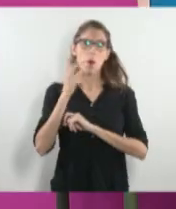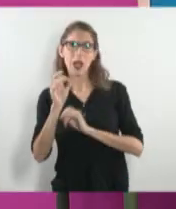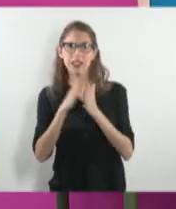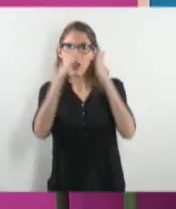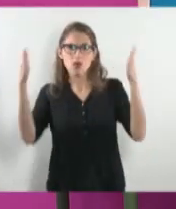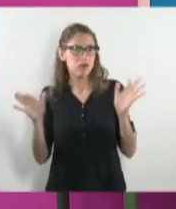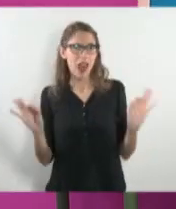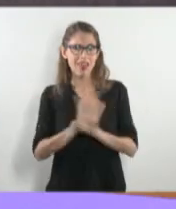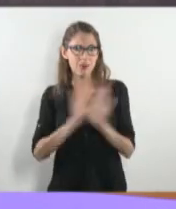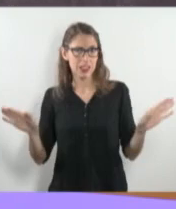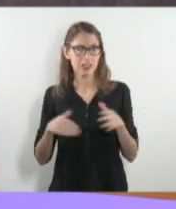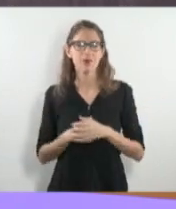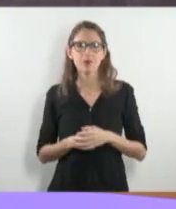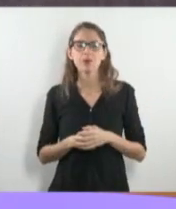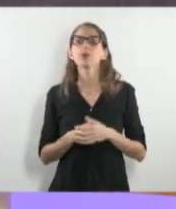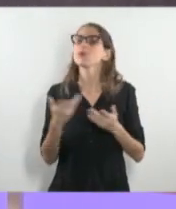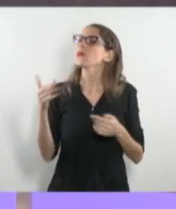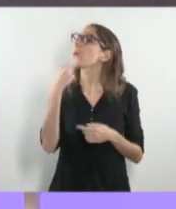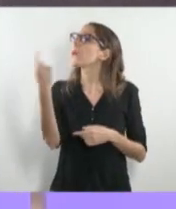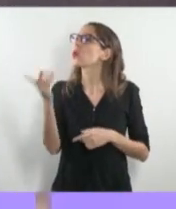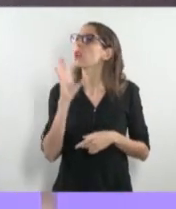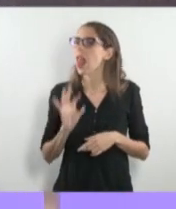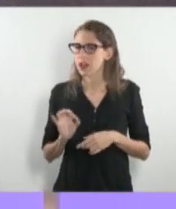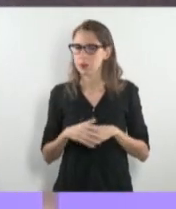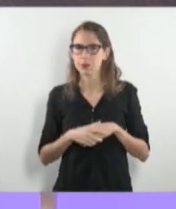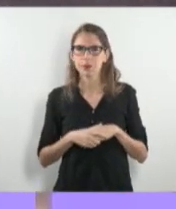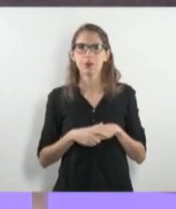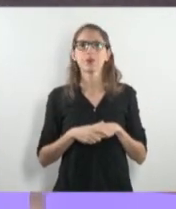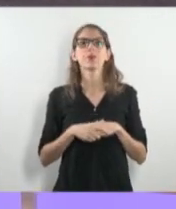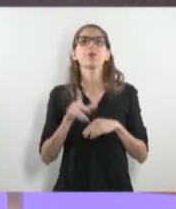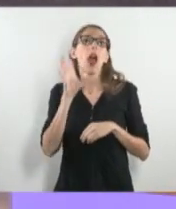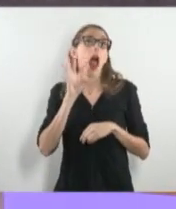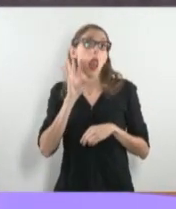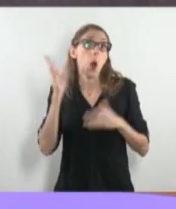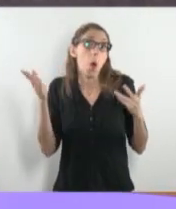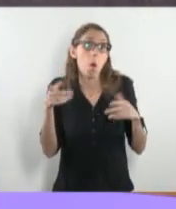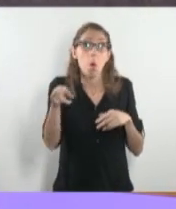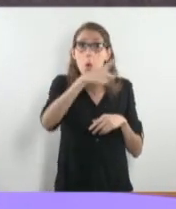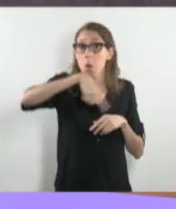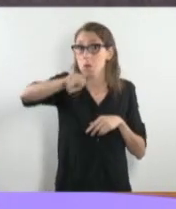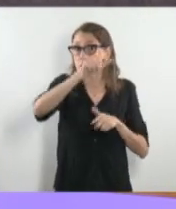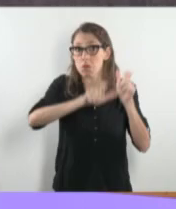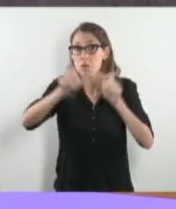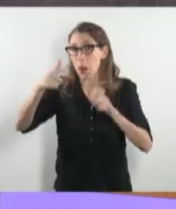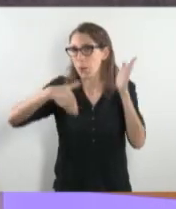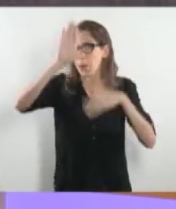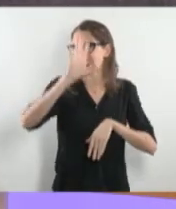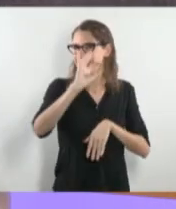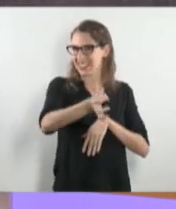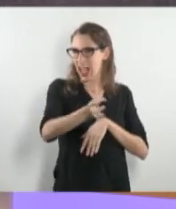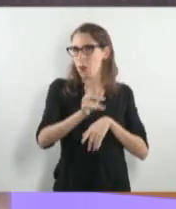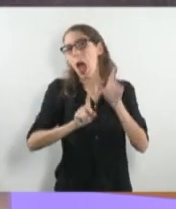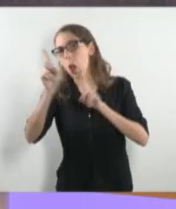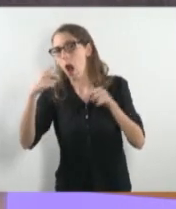sí. Sí. Bueno, no, una pregunta te hago antes de empezar. Algo que por ahí la mayoría de nuestros alumnos conocen, pero por ahí algunos